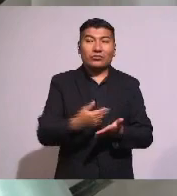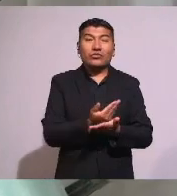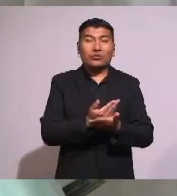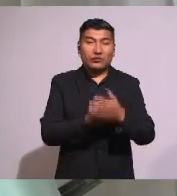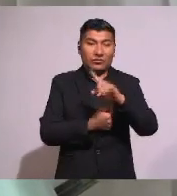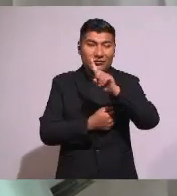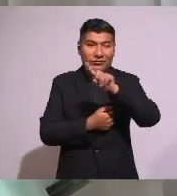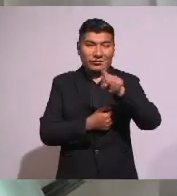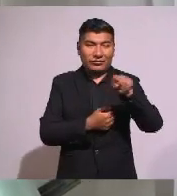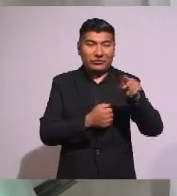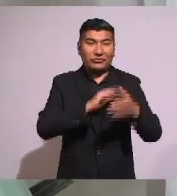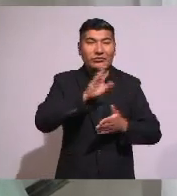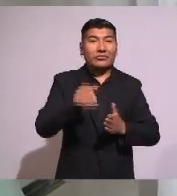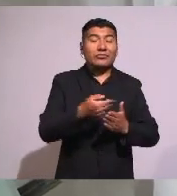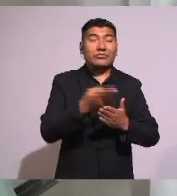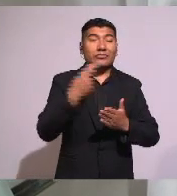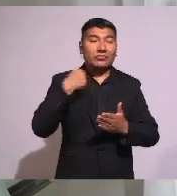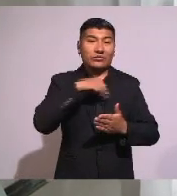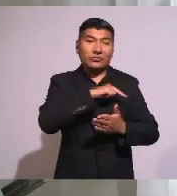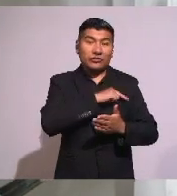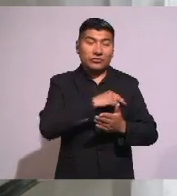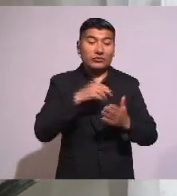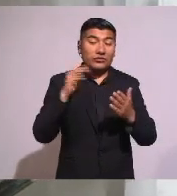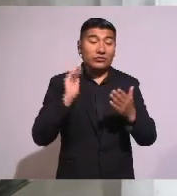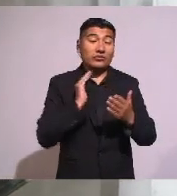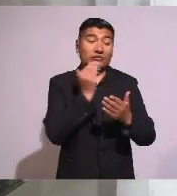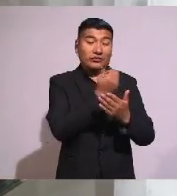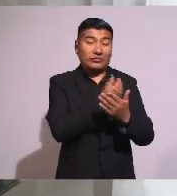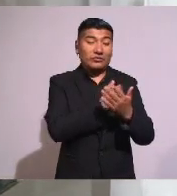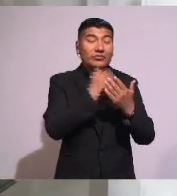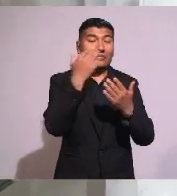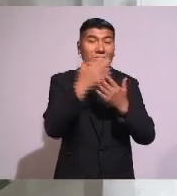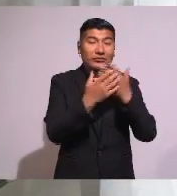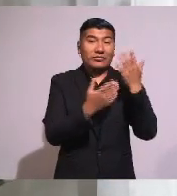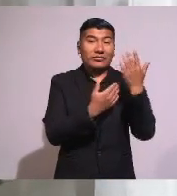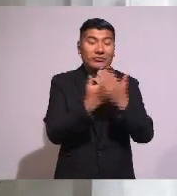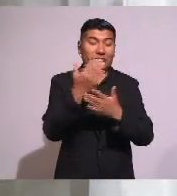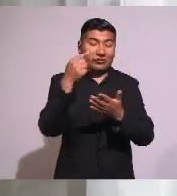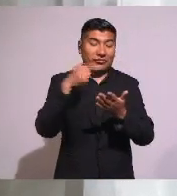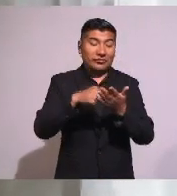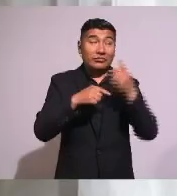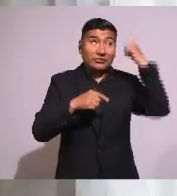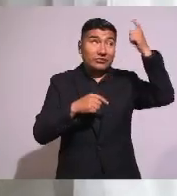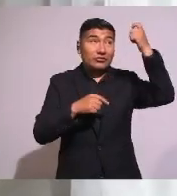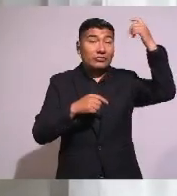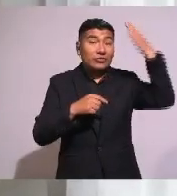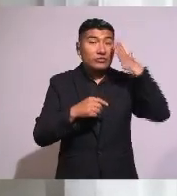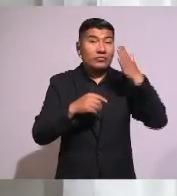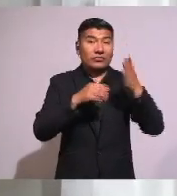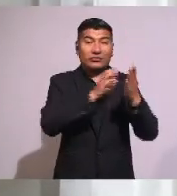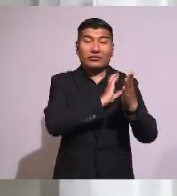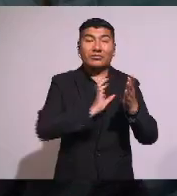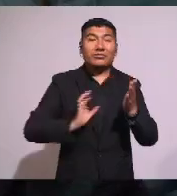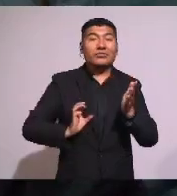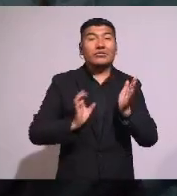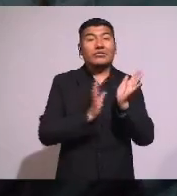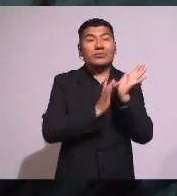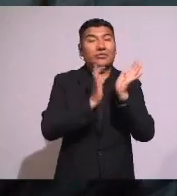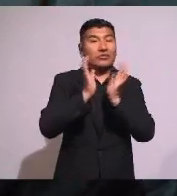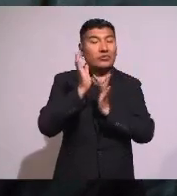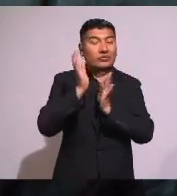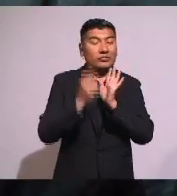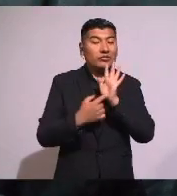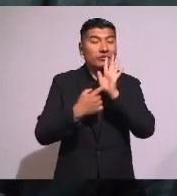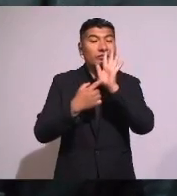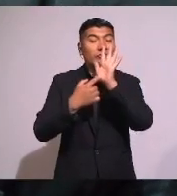ustedes, todos nosotros tenemos entre nuestras manos esta luz. Es Cristo Jesús